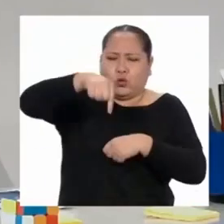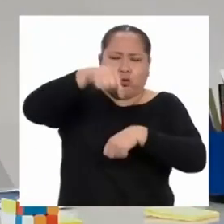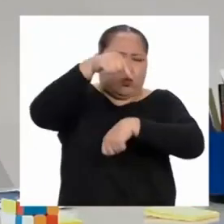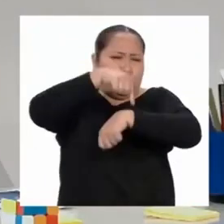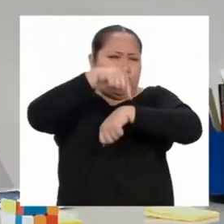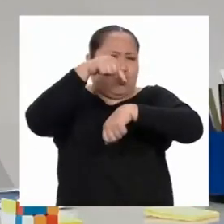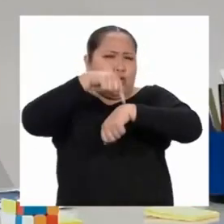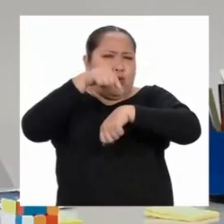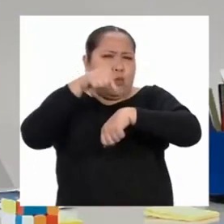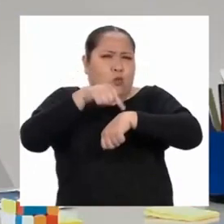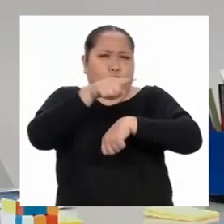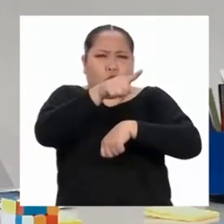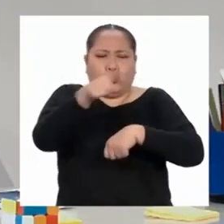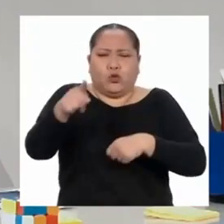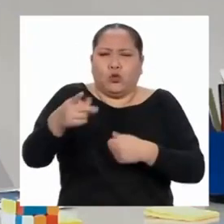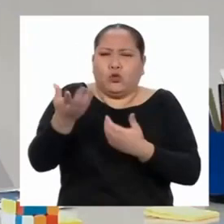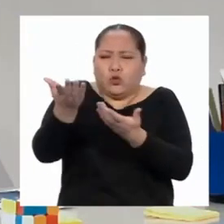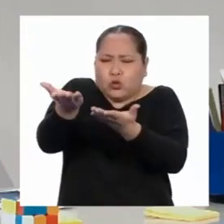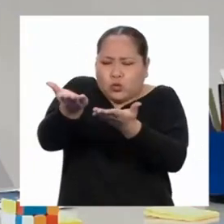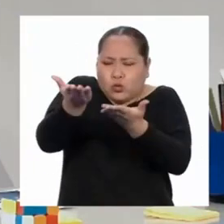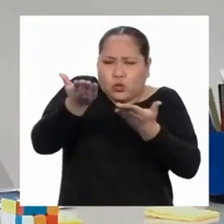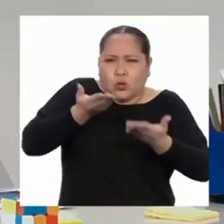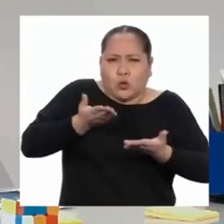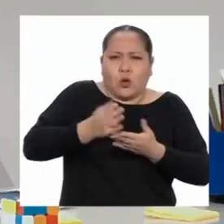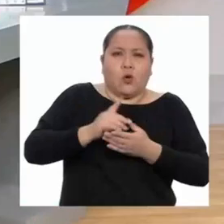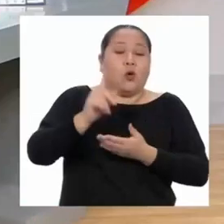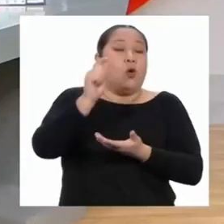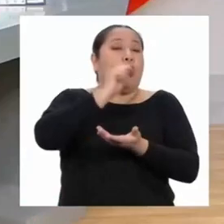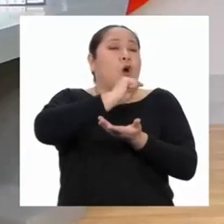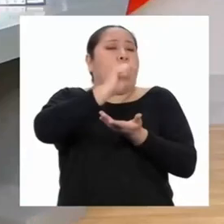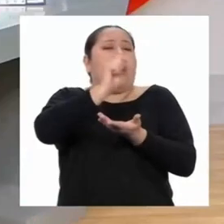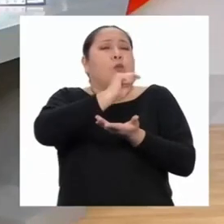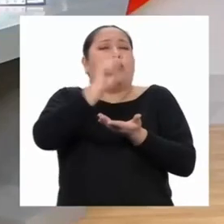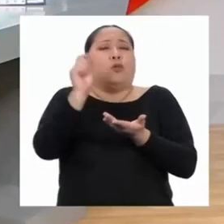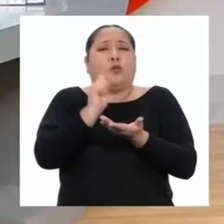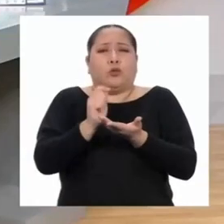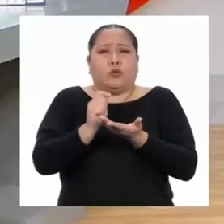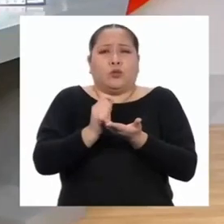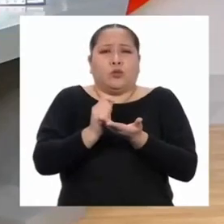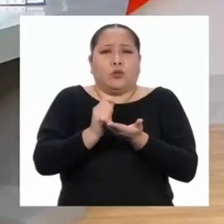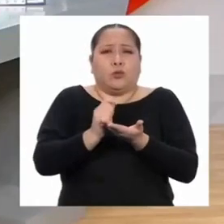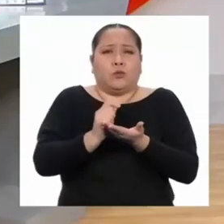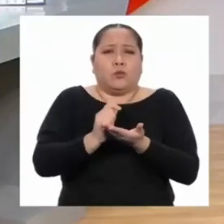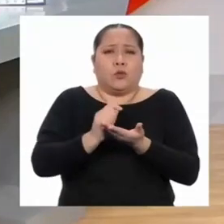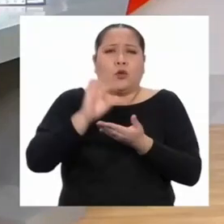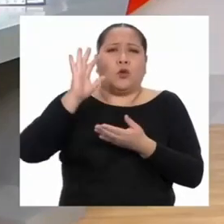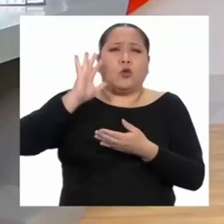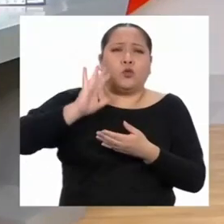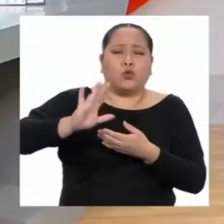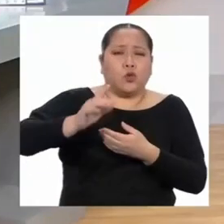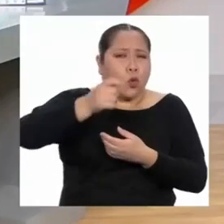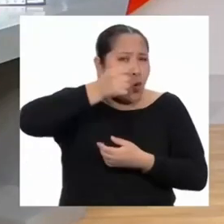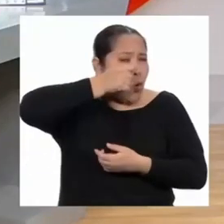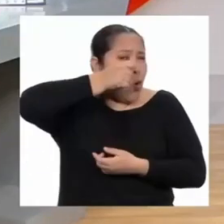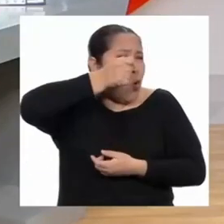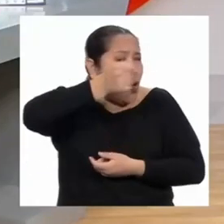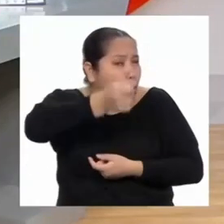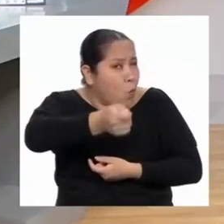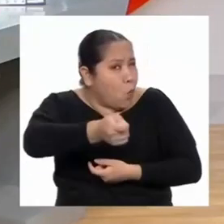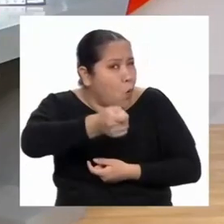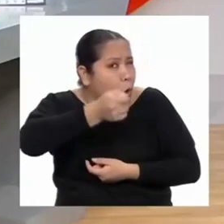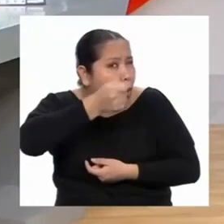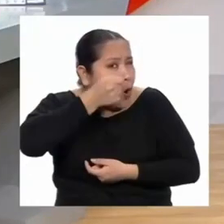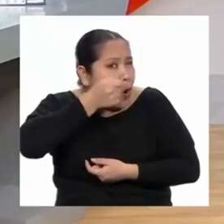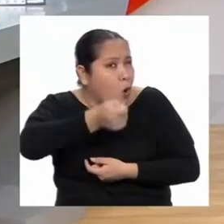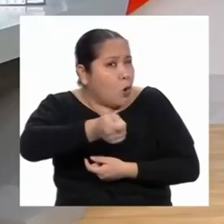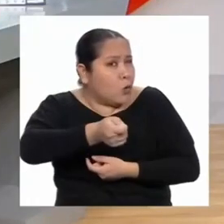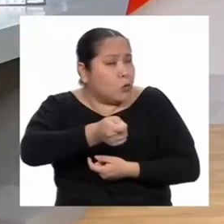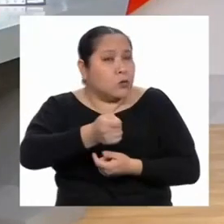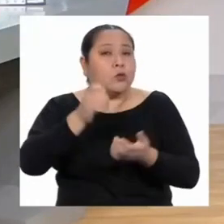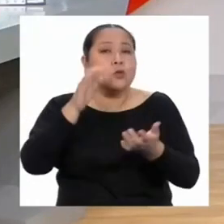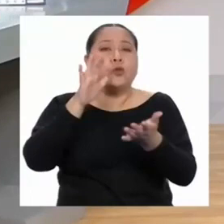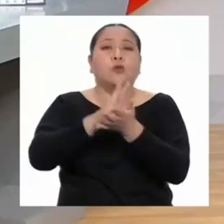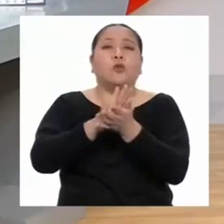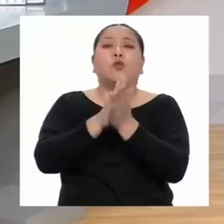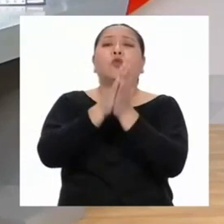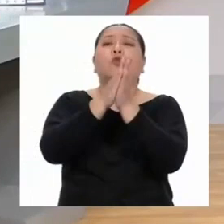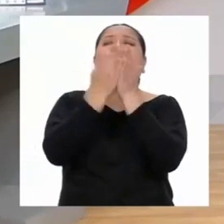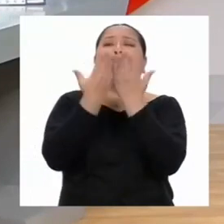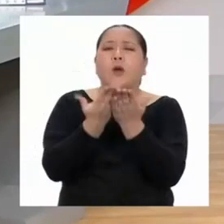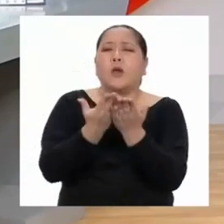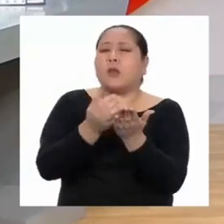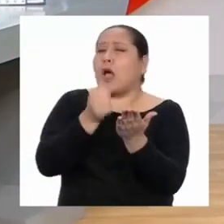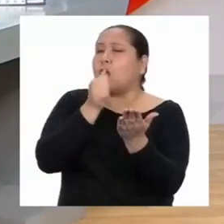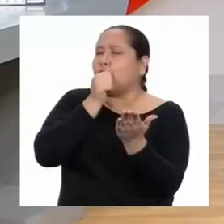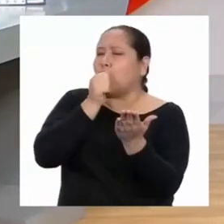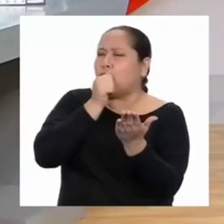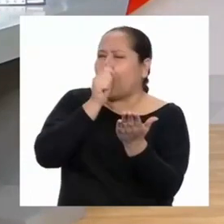momento donde deberán sacar su lápiz, su lupa y libreta secreta de